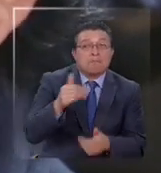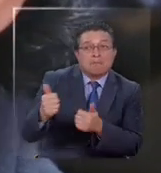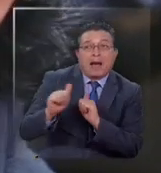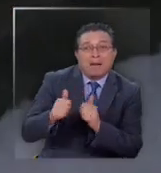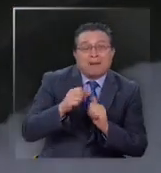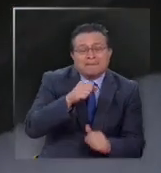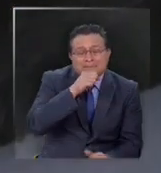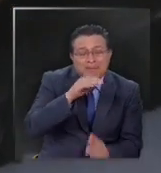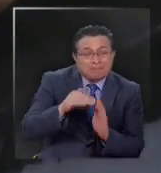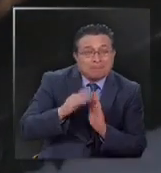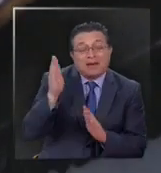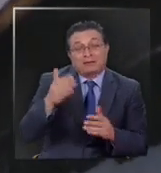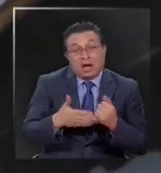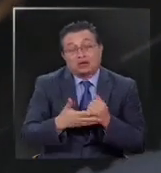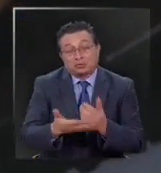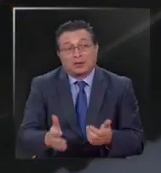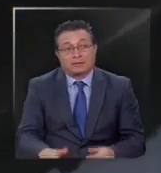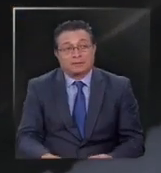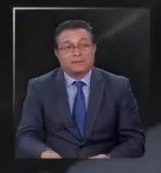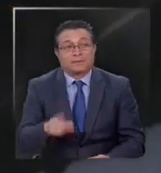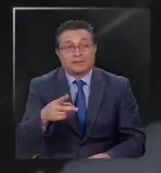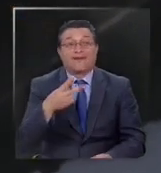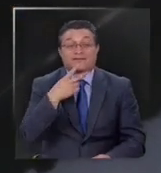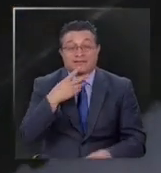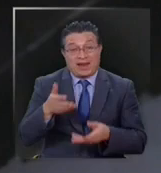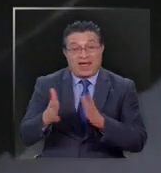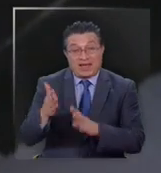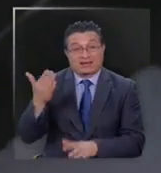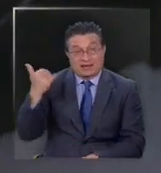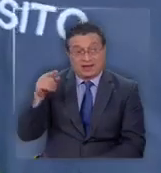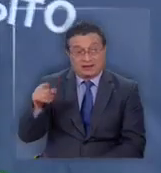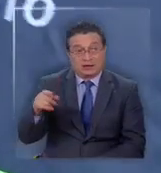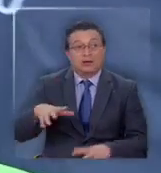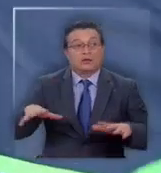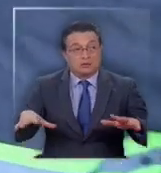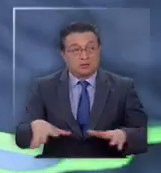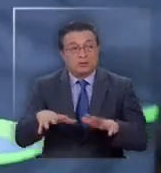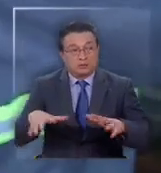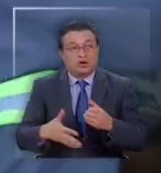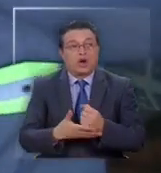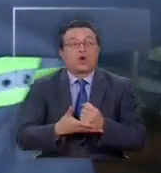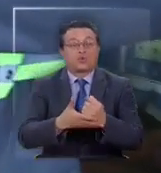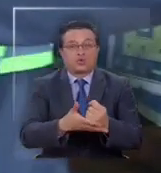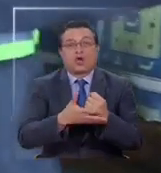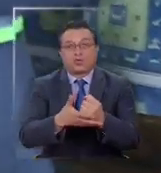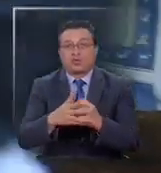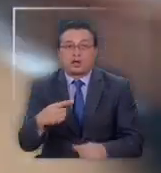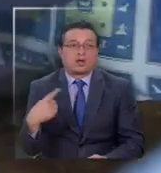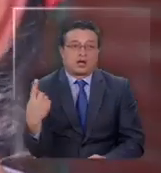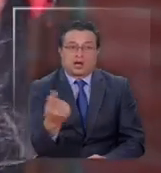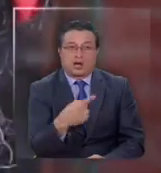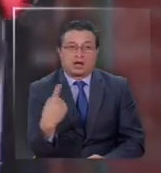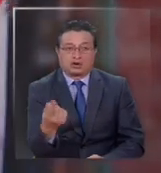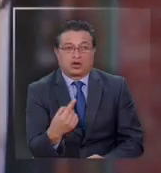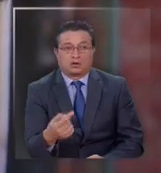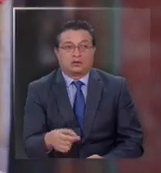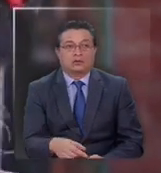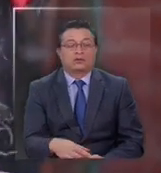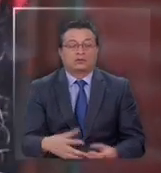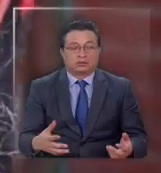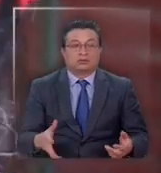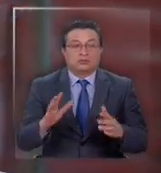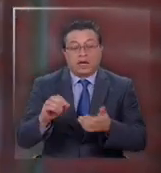yo. Hace solo días Juan vivía en la calle. Hace lo posible por cuidar al resto de la comunidad. No, voy a ir